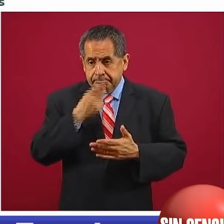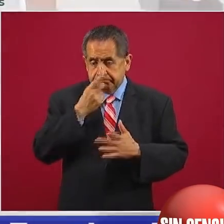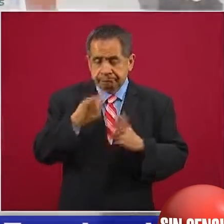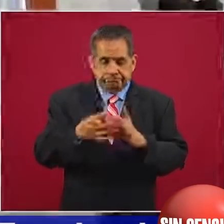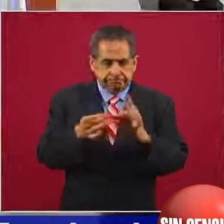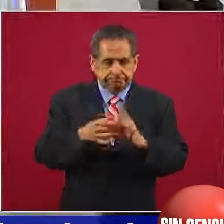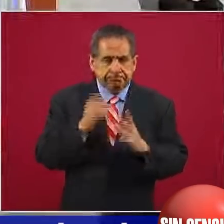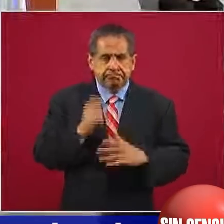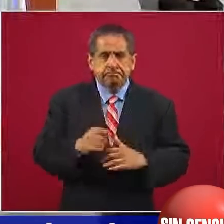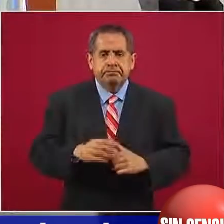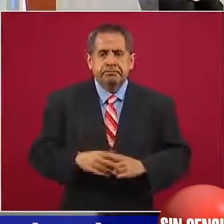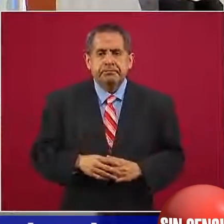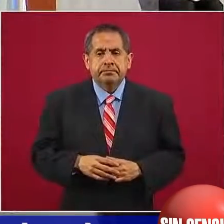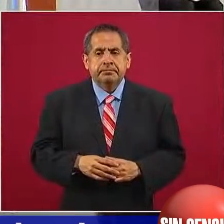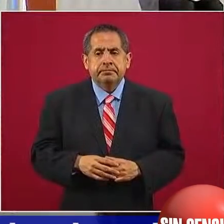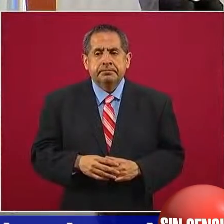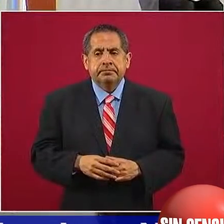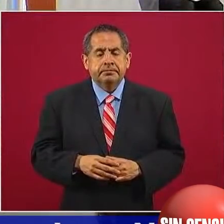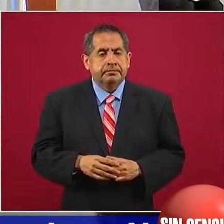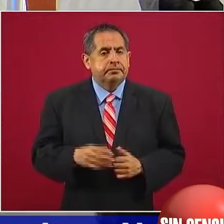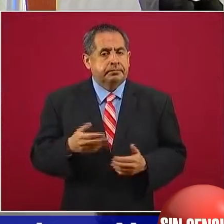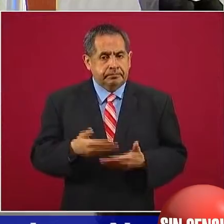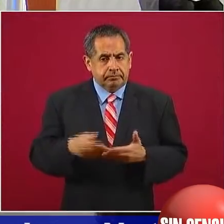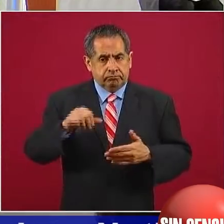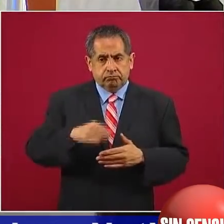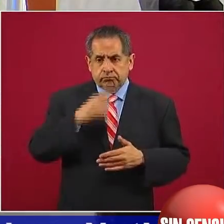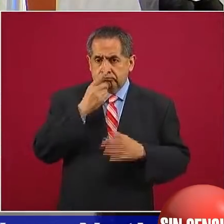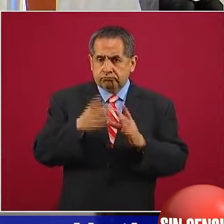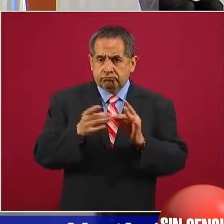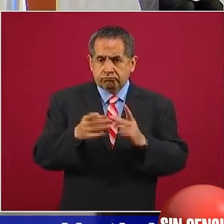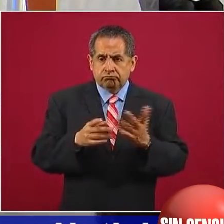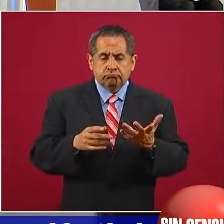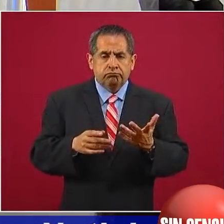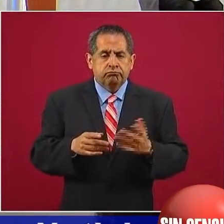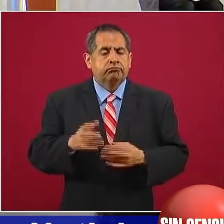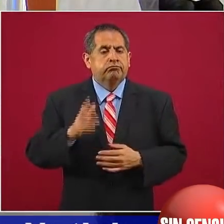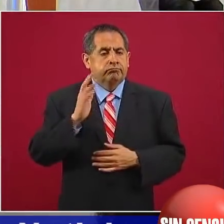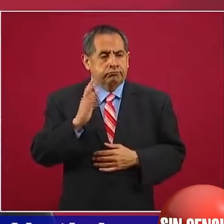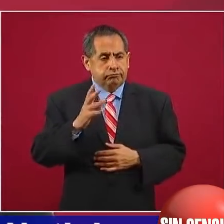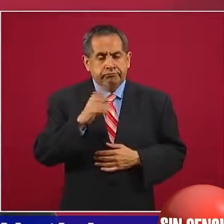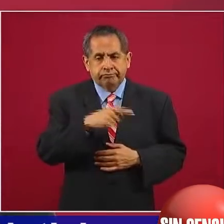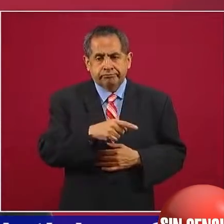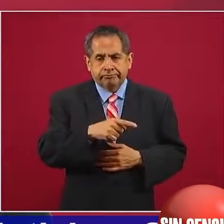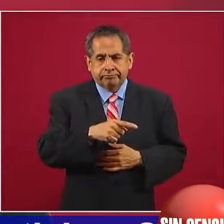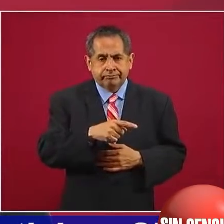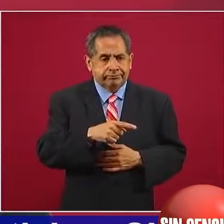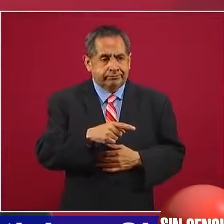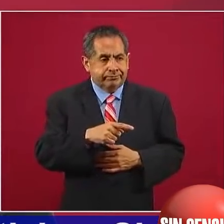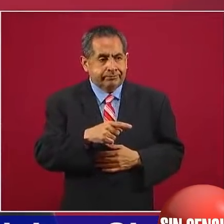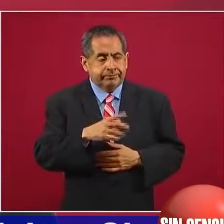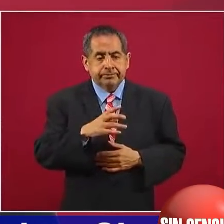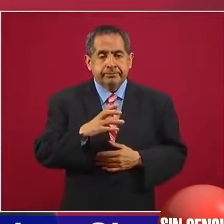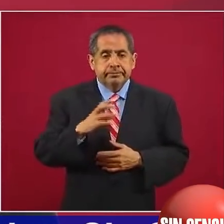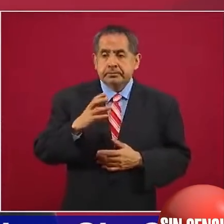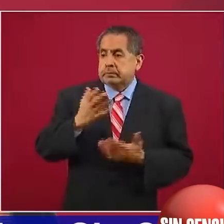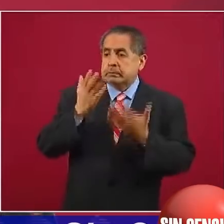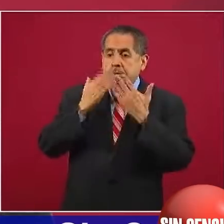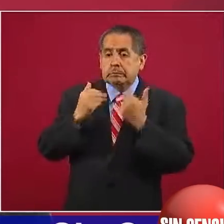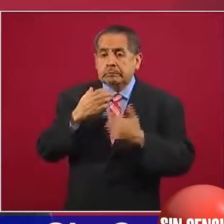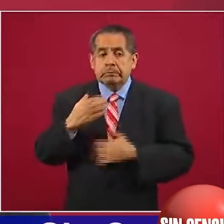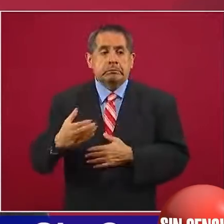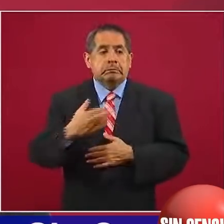ocasiones, incluido ahora, hemos logrado que no se rebase la capacidad instalada